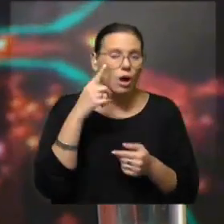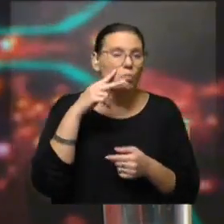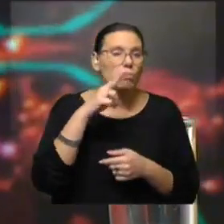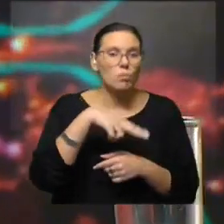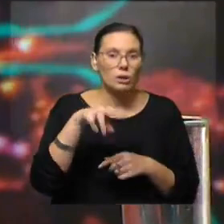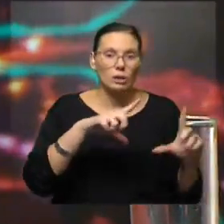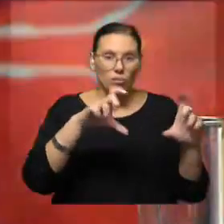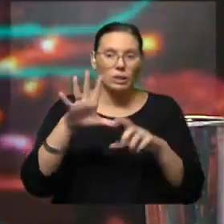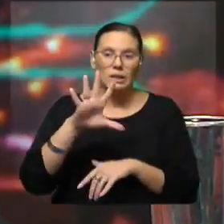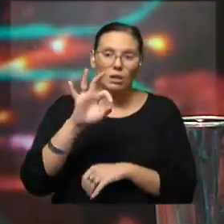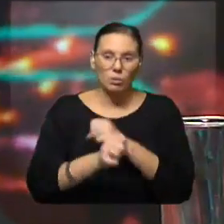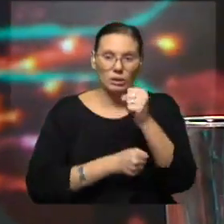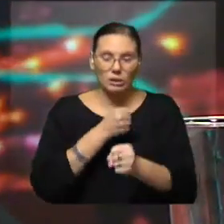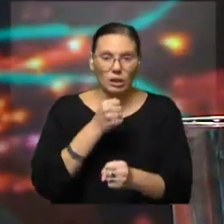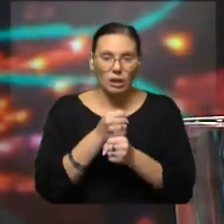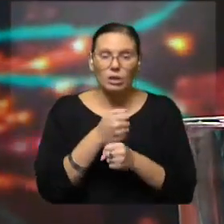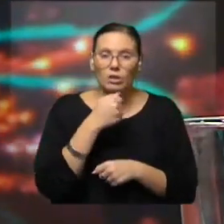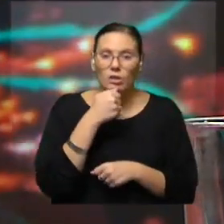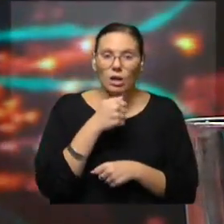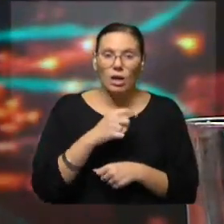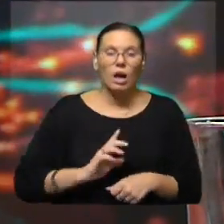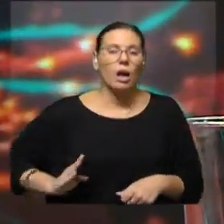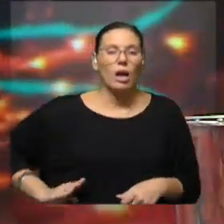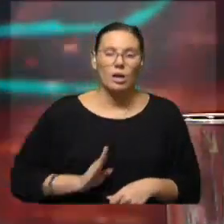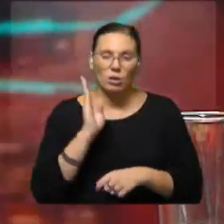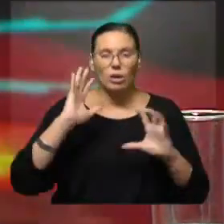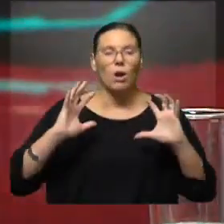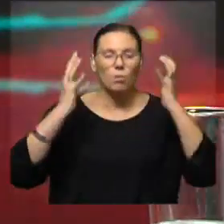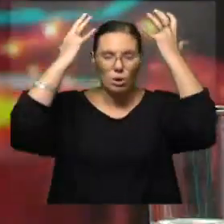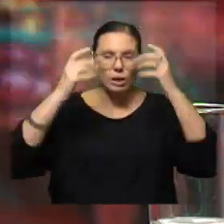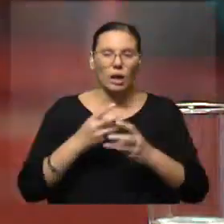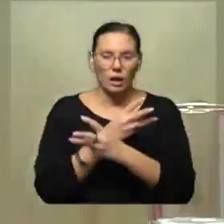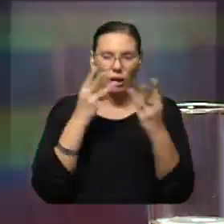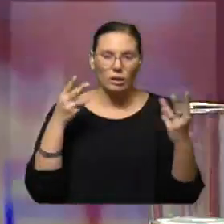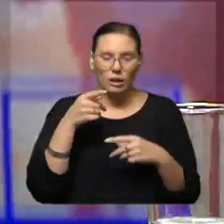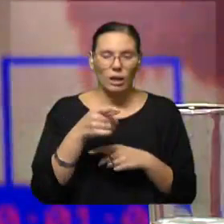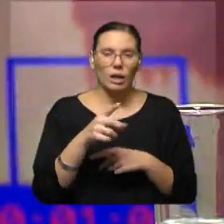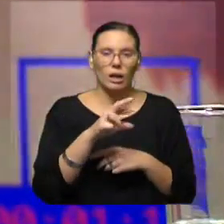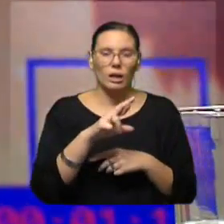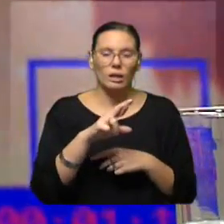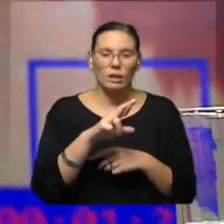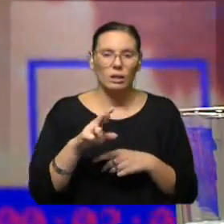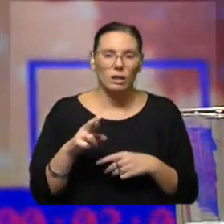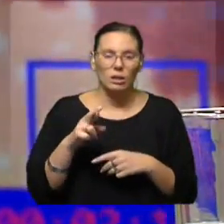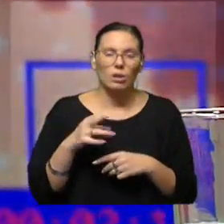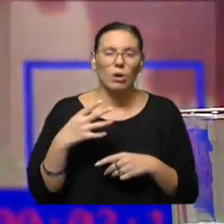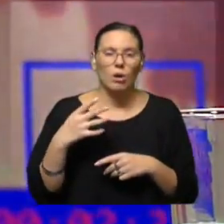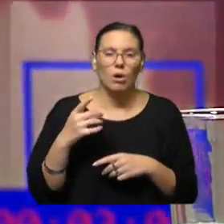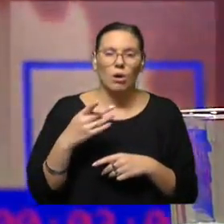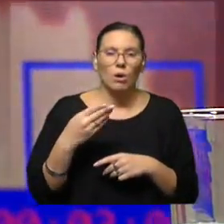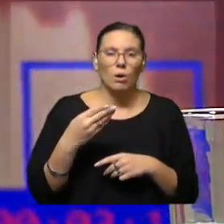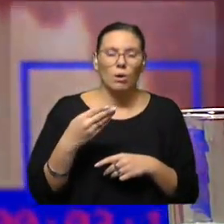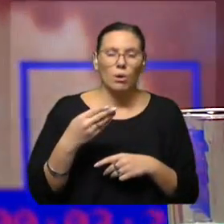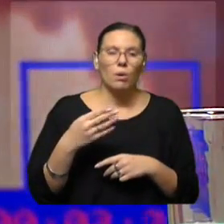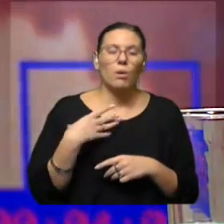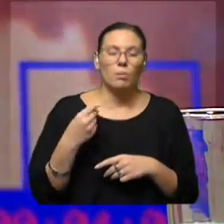fotográfica 50 años, histórica, perdón, heroica, huelga general, que va a estar ahí en Río Branco, en la calle Río Branco y Uruguay. Ahora le vamos a preguntar bien